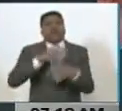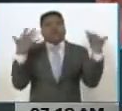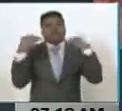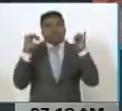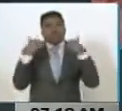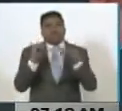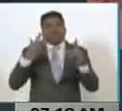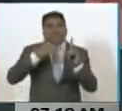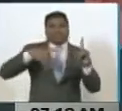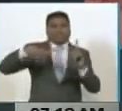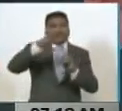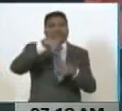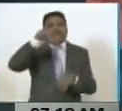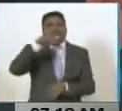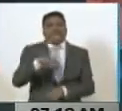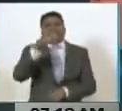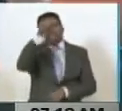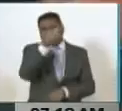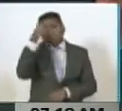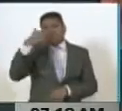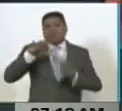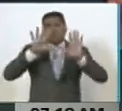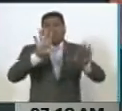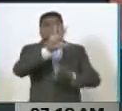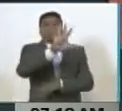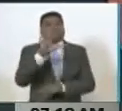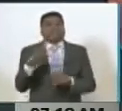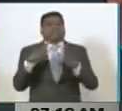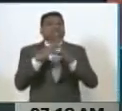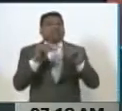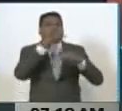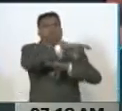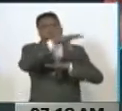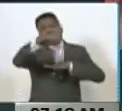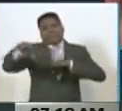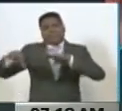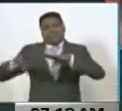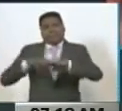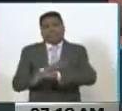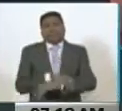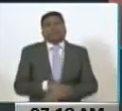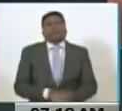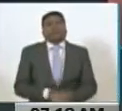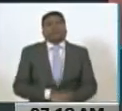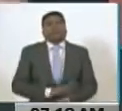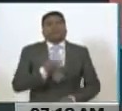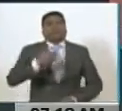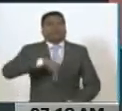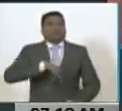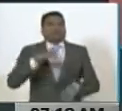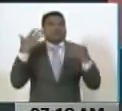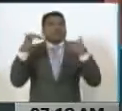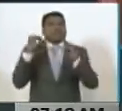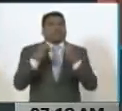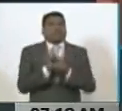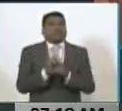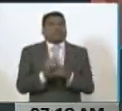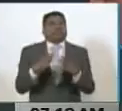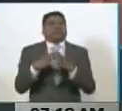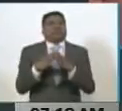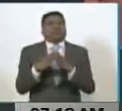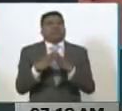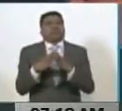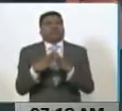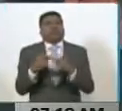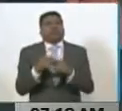que va a ser este domingo 15 en todos los estados del país. Vamos a tener esta celebración con jornada, por supuesto, de